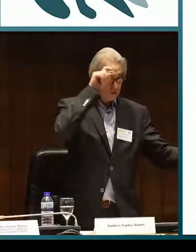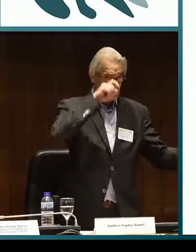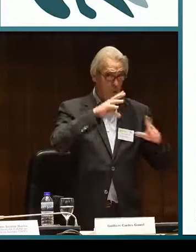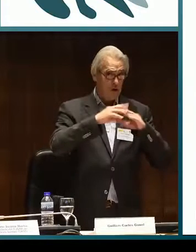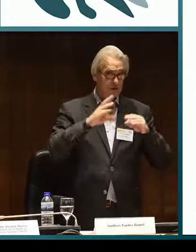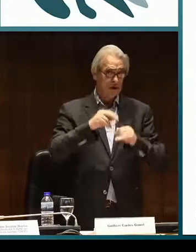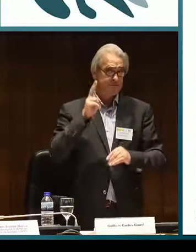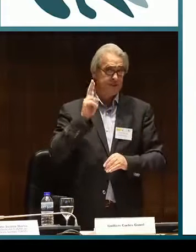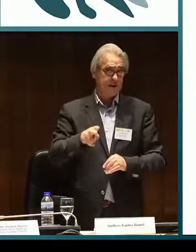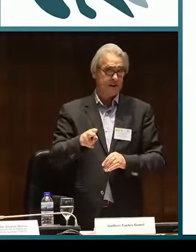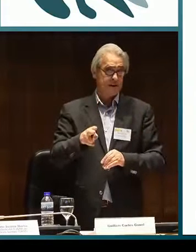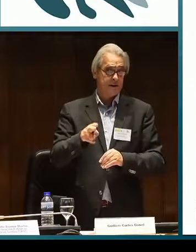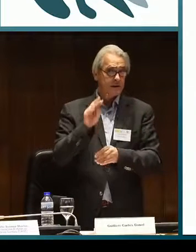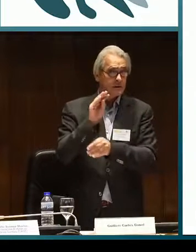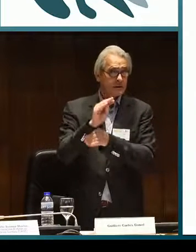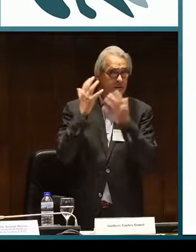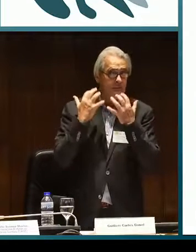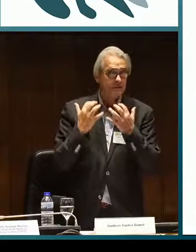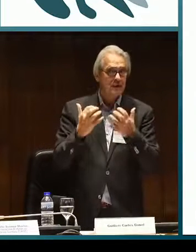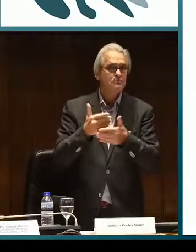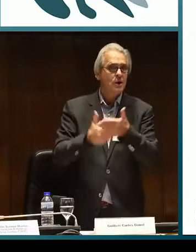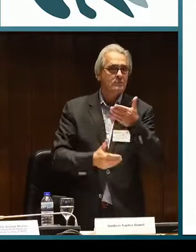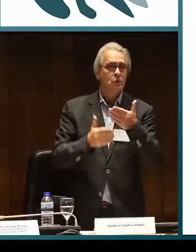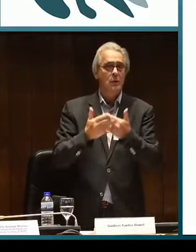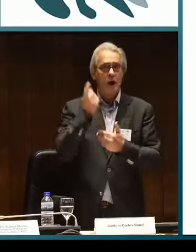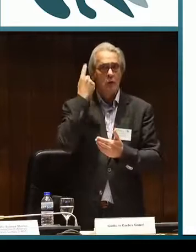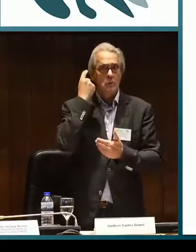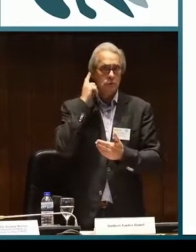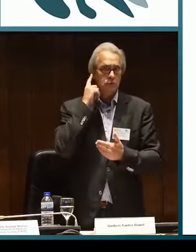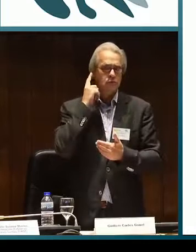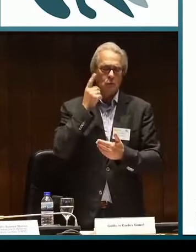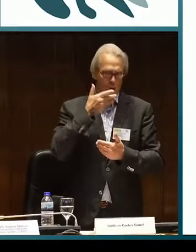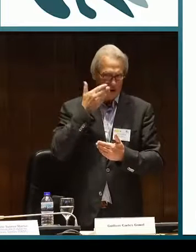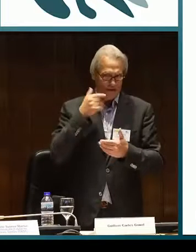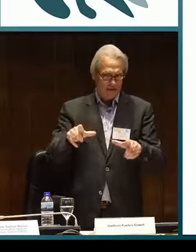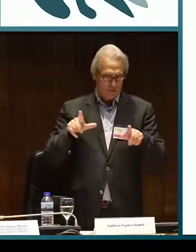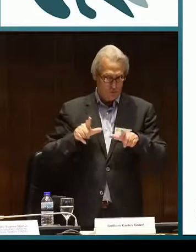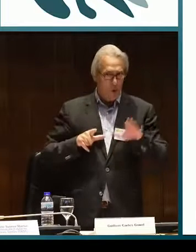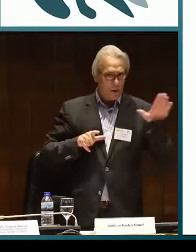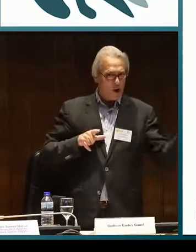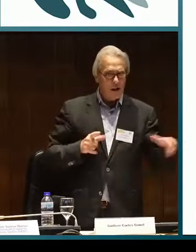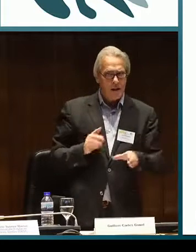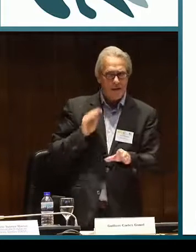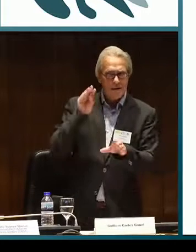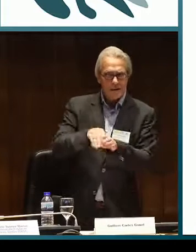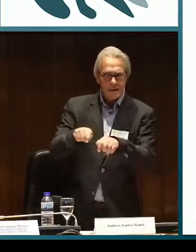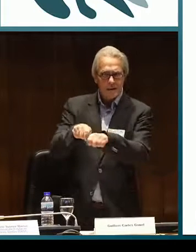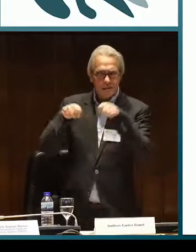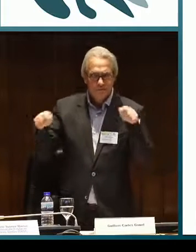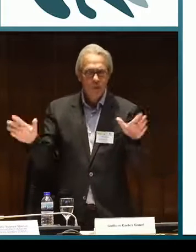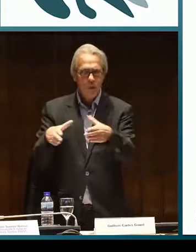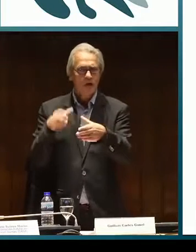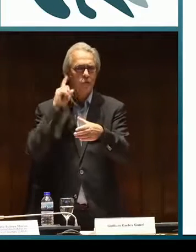y persigue un poco eso. Jordi es profesor de la Universidad de Vic y enseña, imparte